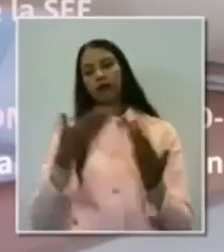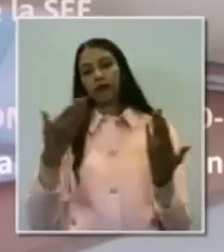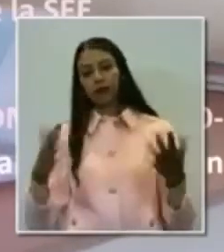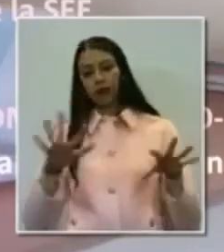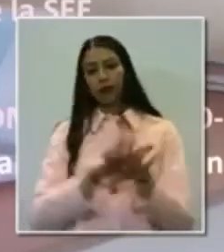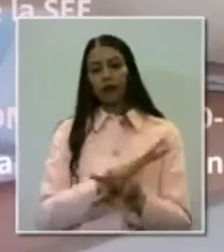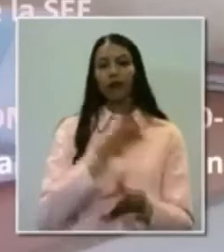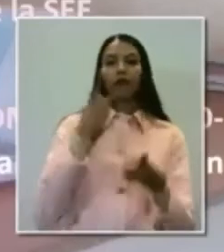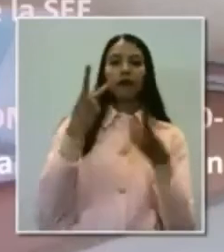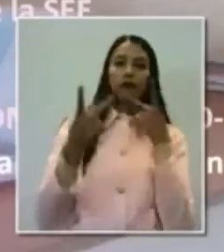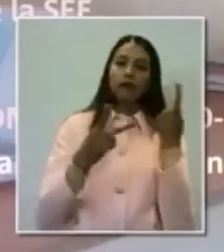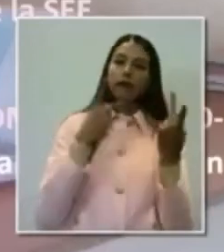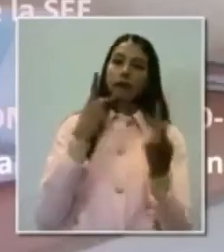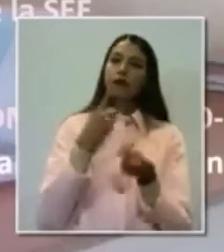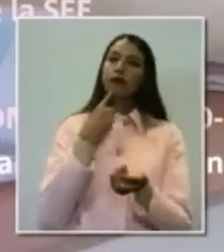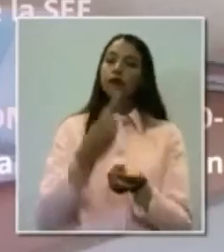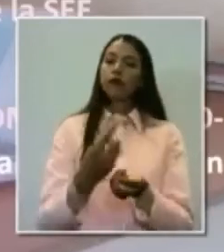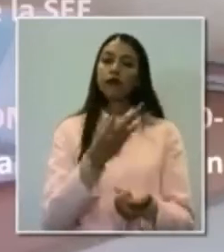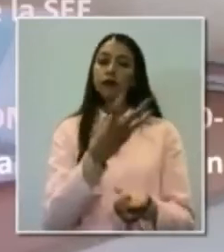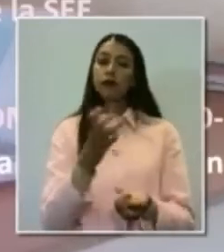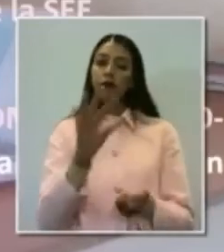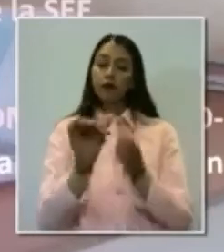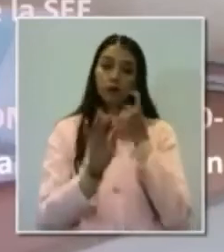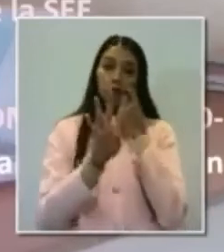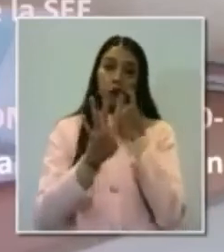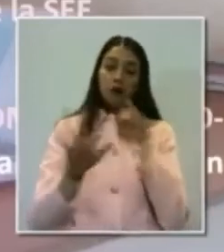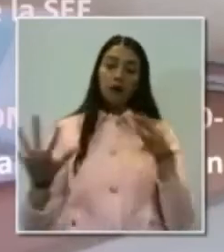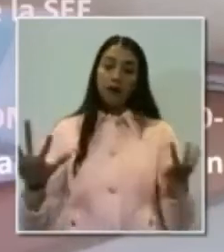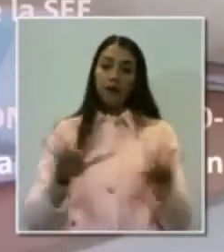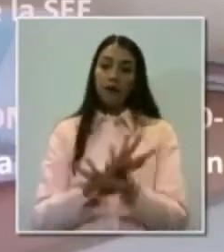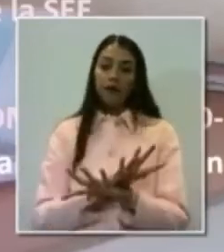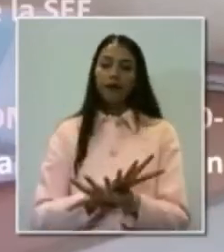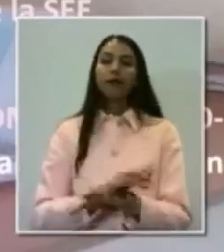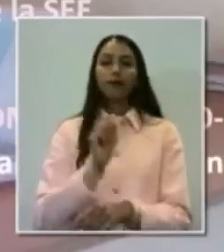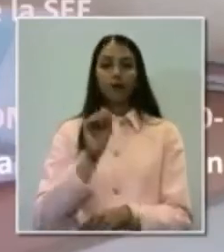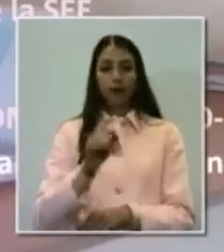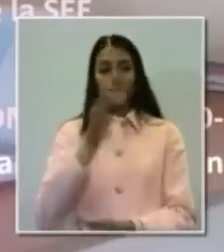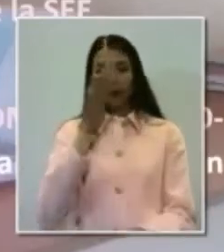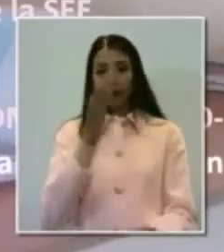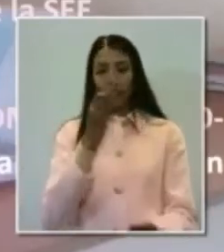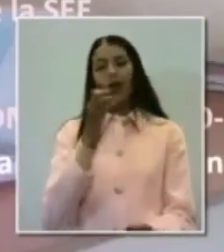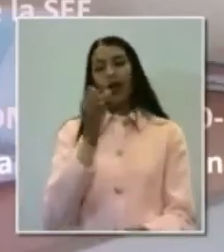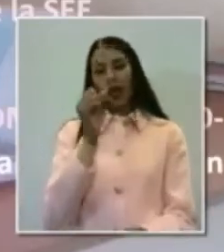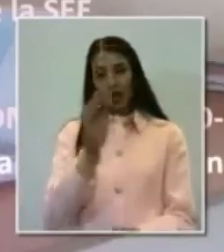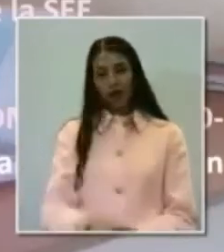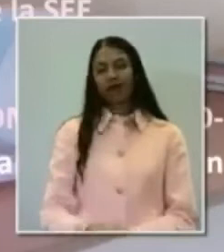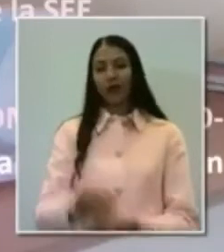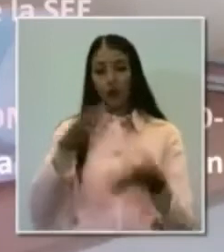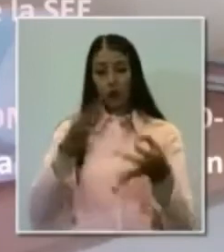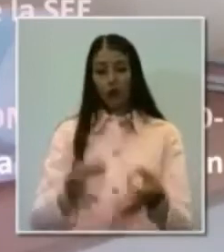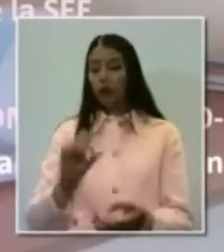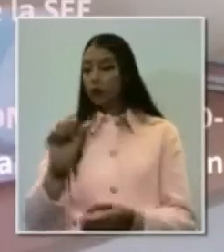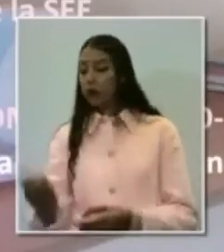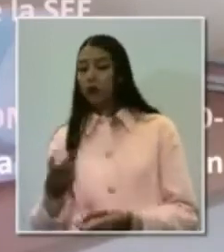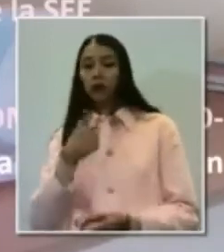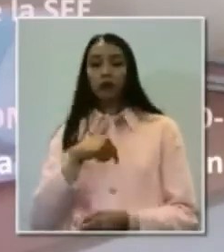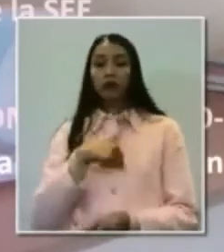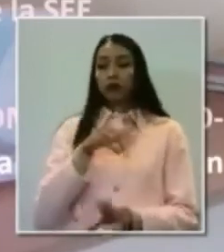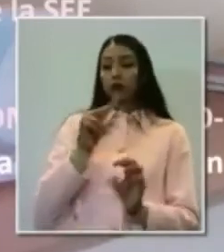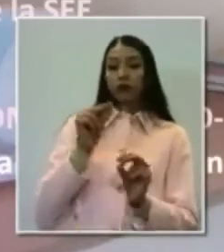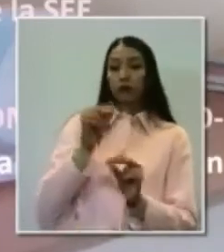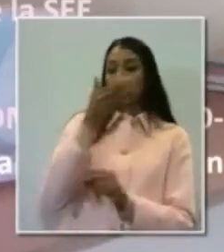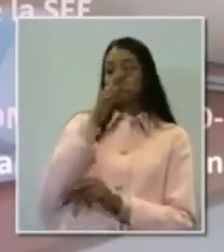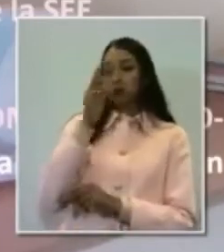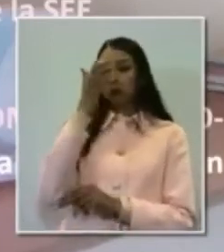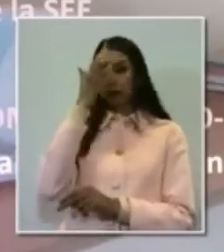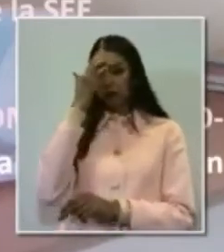de cambios, que señalábamos que hubo 344 cambios autorizados, formales, hubo otros que nosotros no los